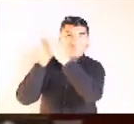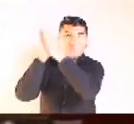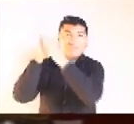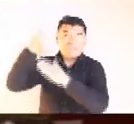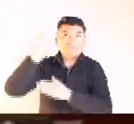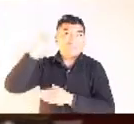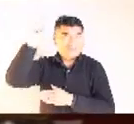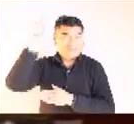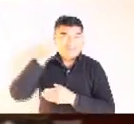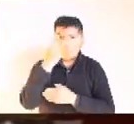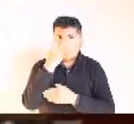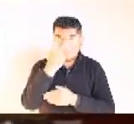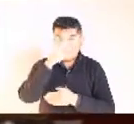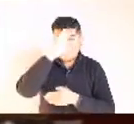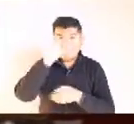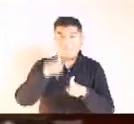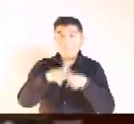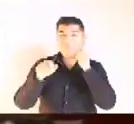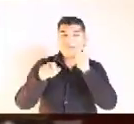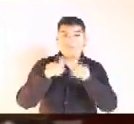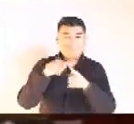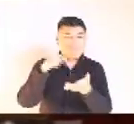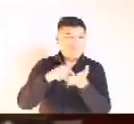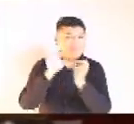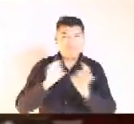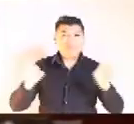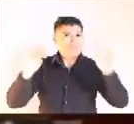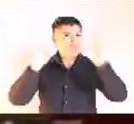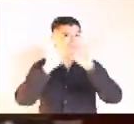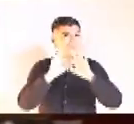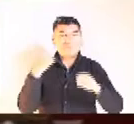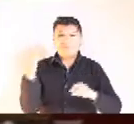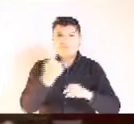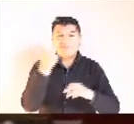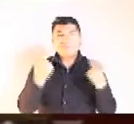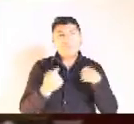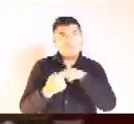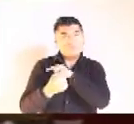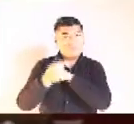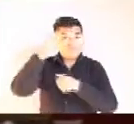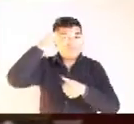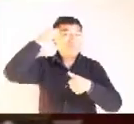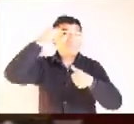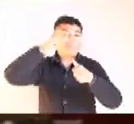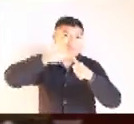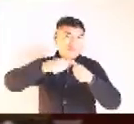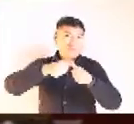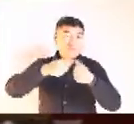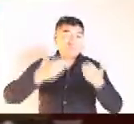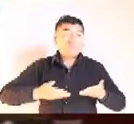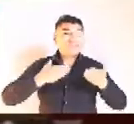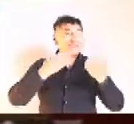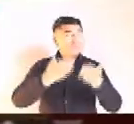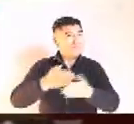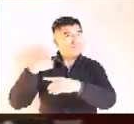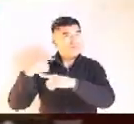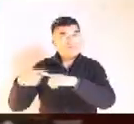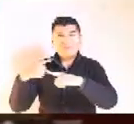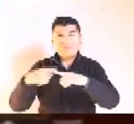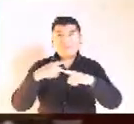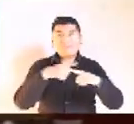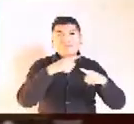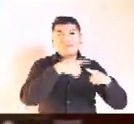Miren, queridos hermanos, esto es fundamental que siempre nosotros recordemos, porque se da en todo tipo